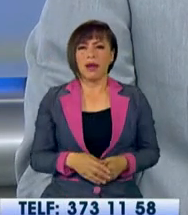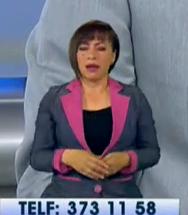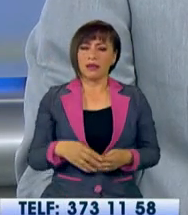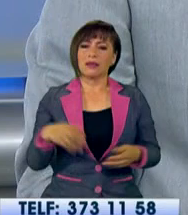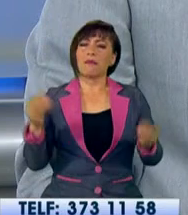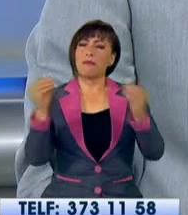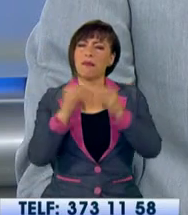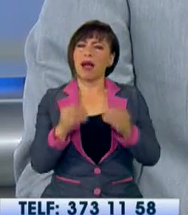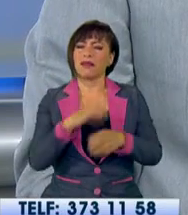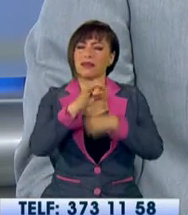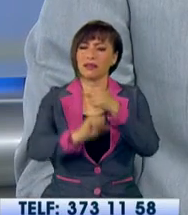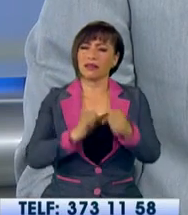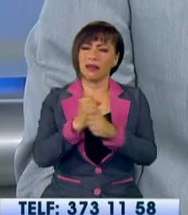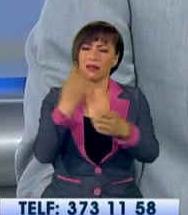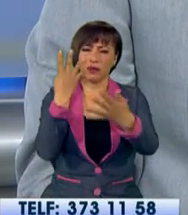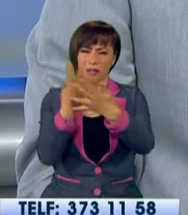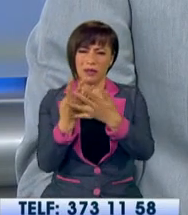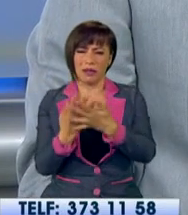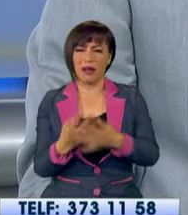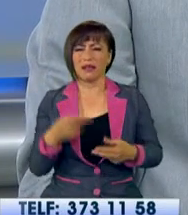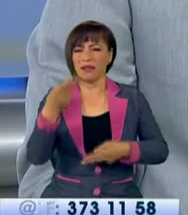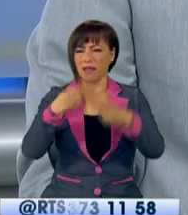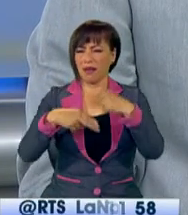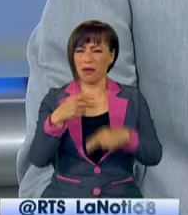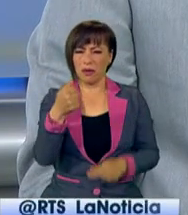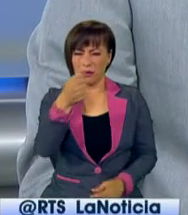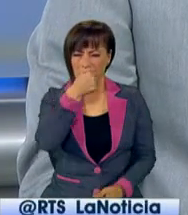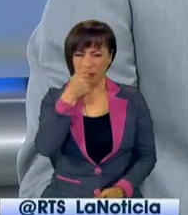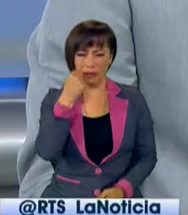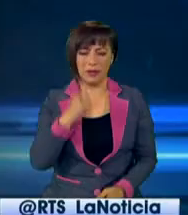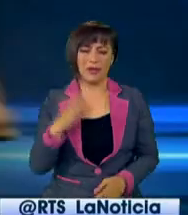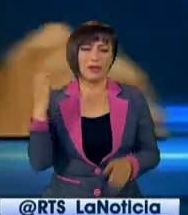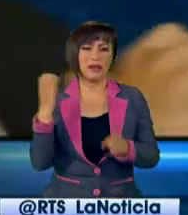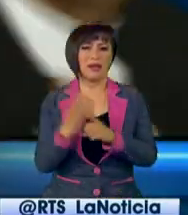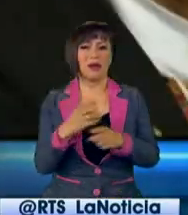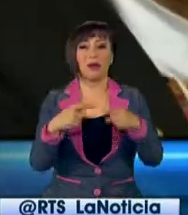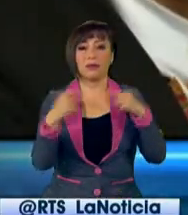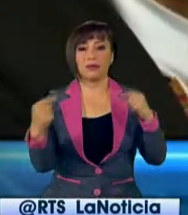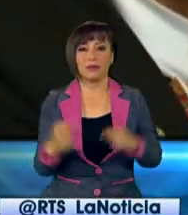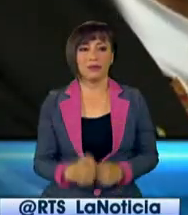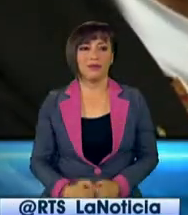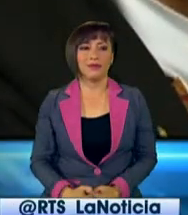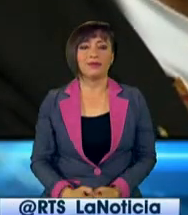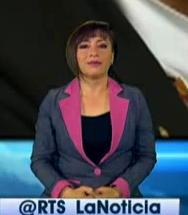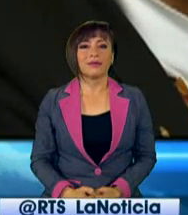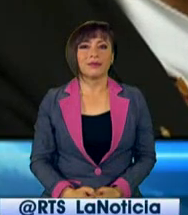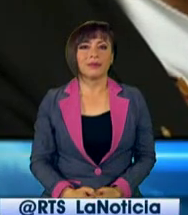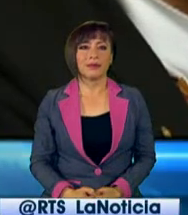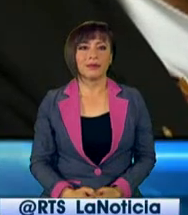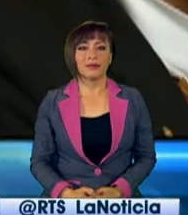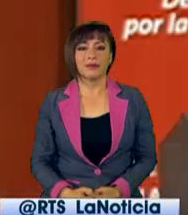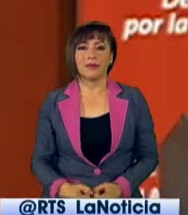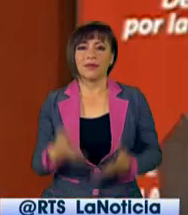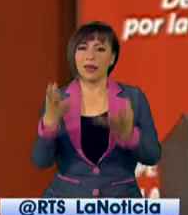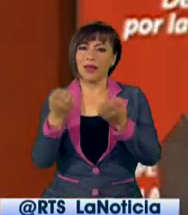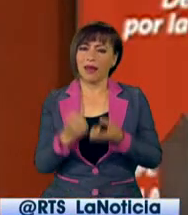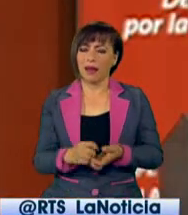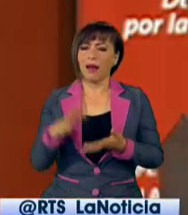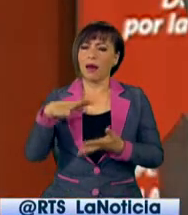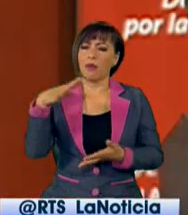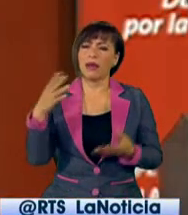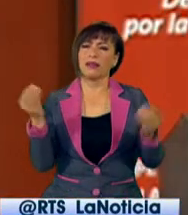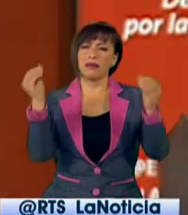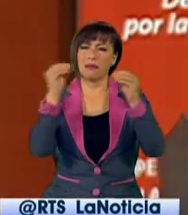Habló sobre reformas laborales y criticó a los sectores de la oposición. Incremento penas a microtráfico. A